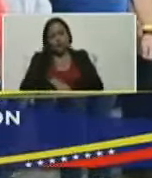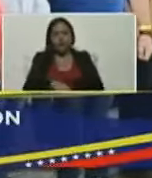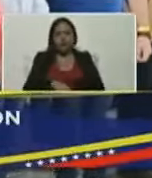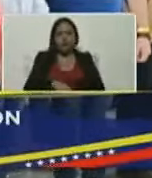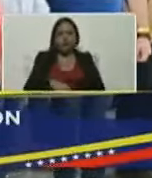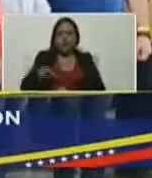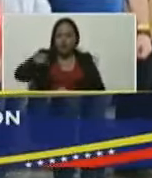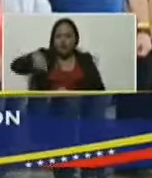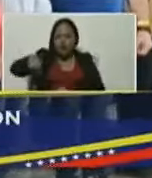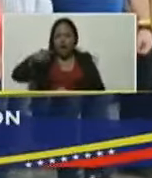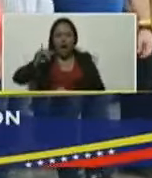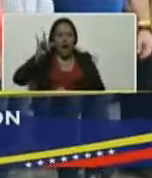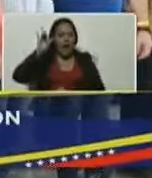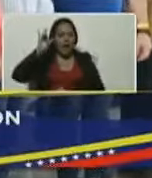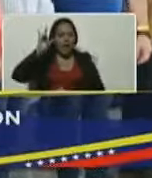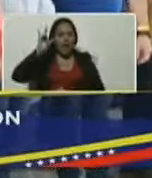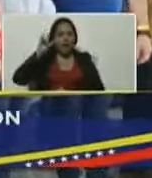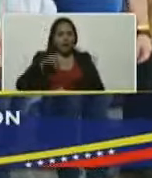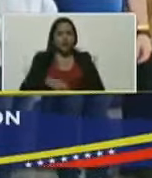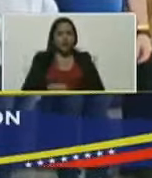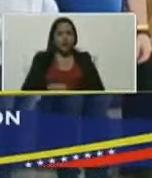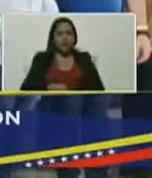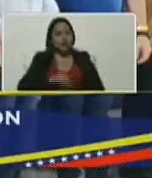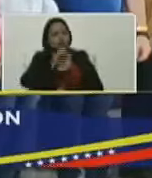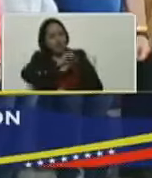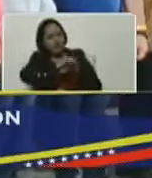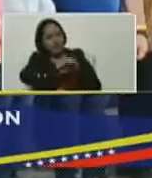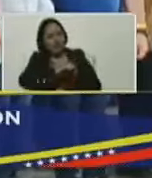¿Tienen Instagram?